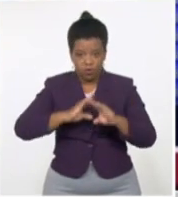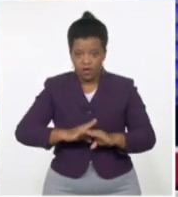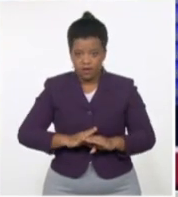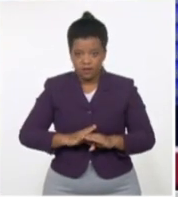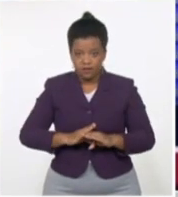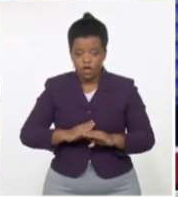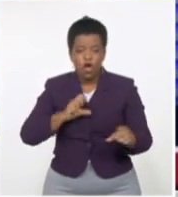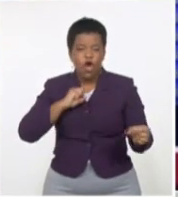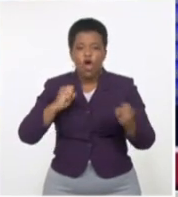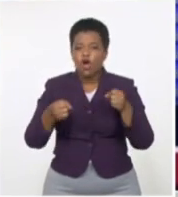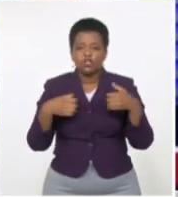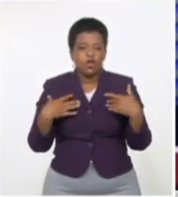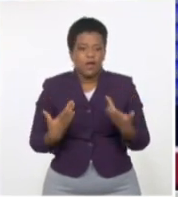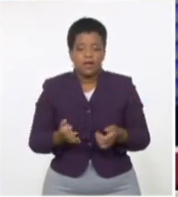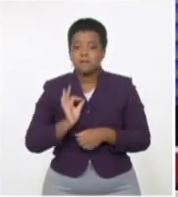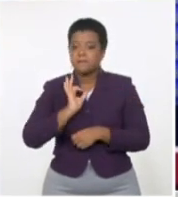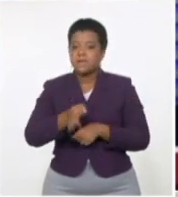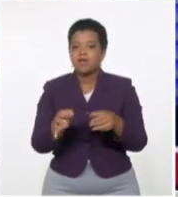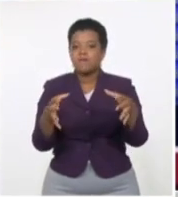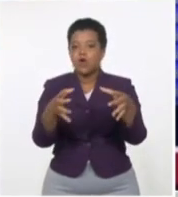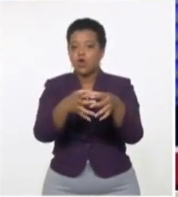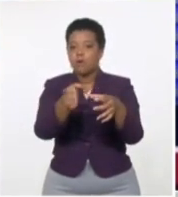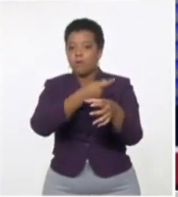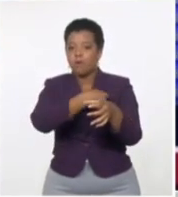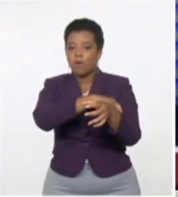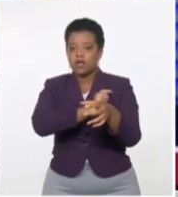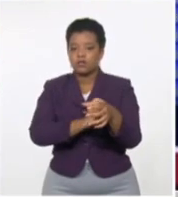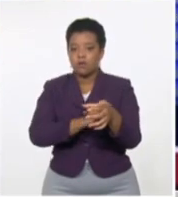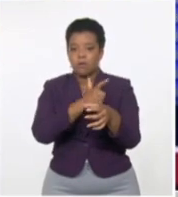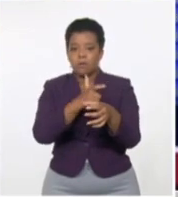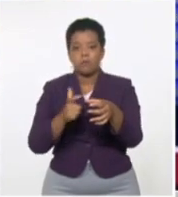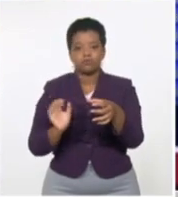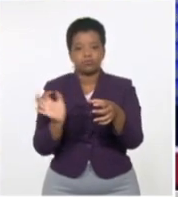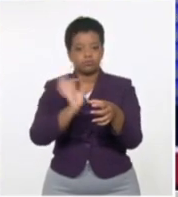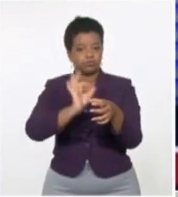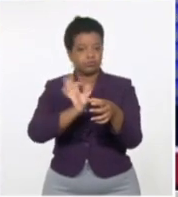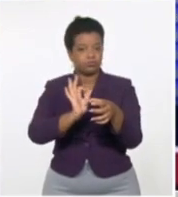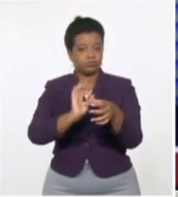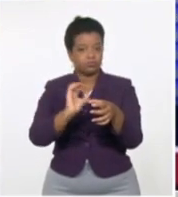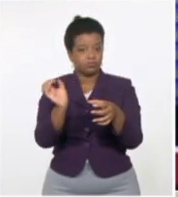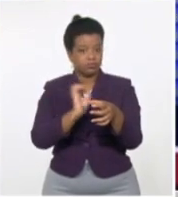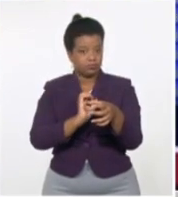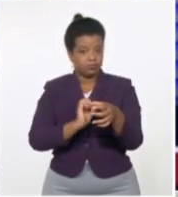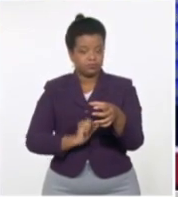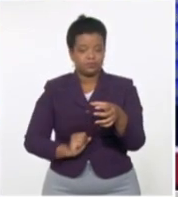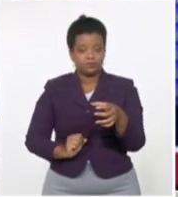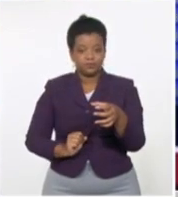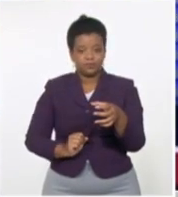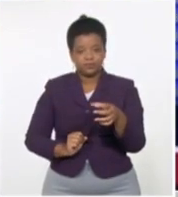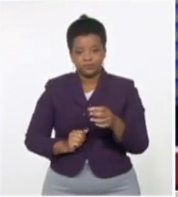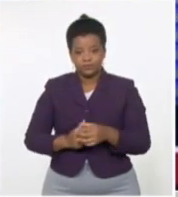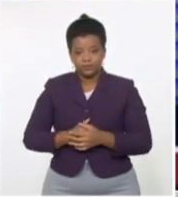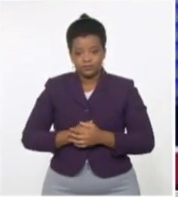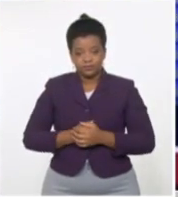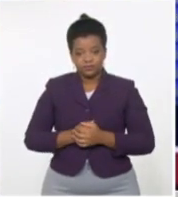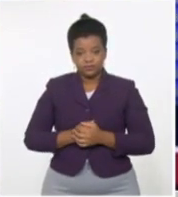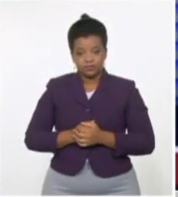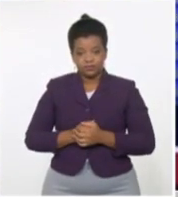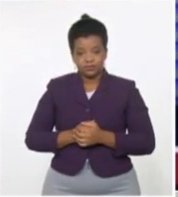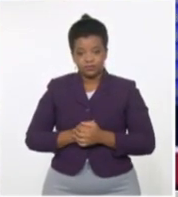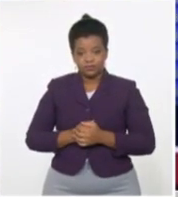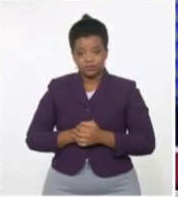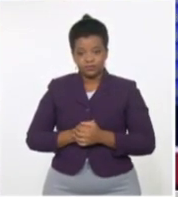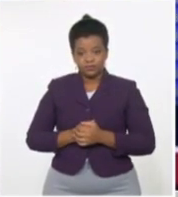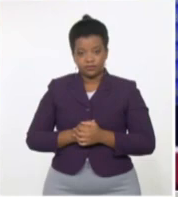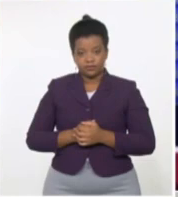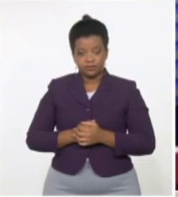como control el mismo grupo poblacional que no se vacuna, que no participa en el ensayo controlado. Por